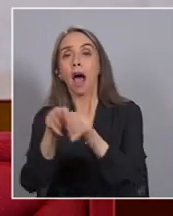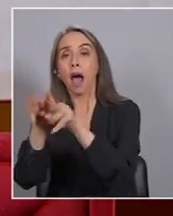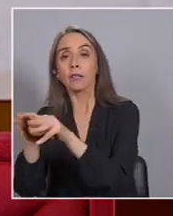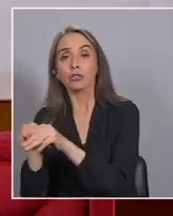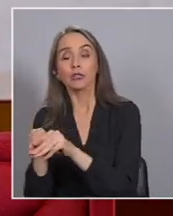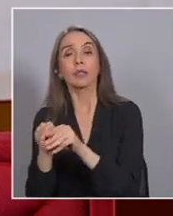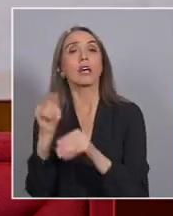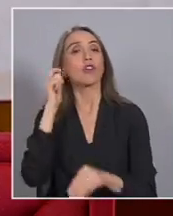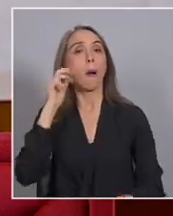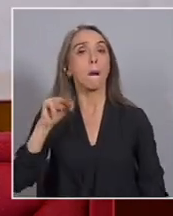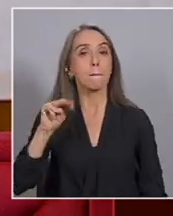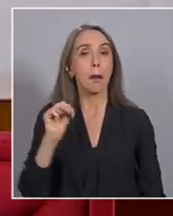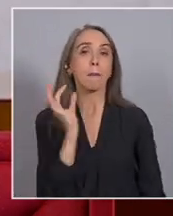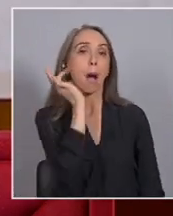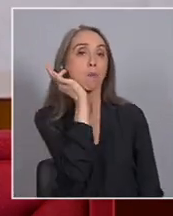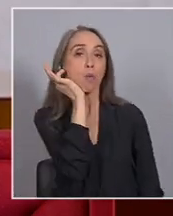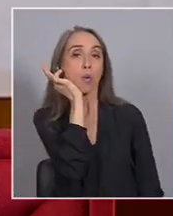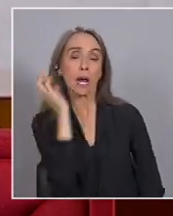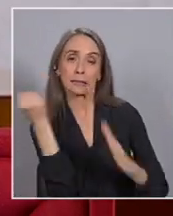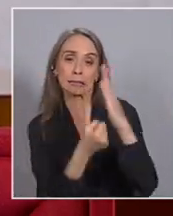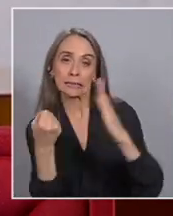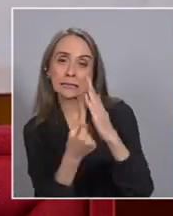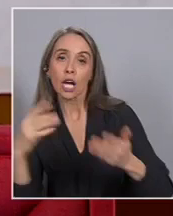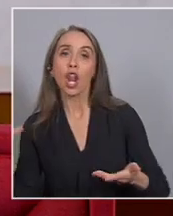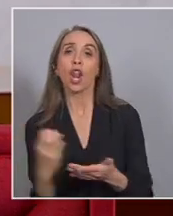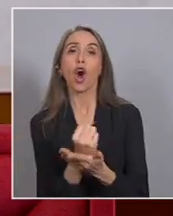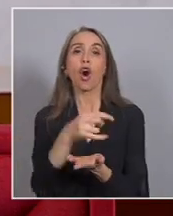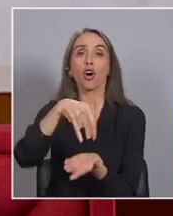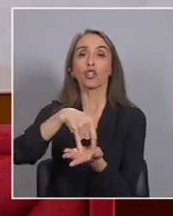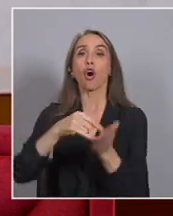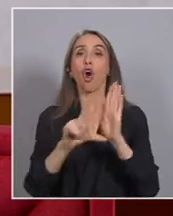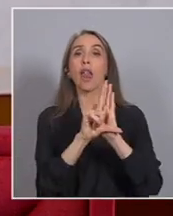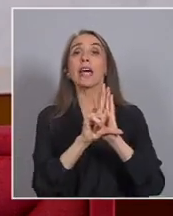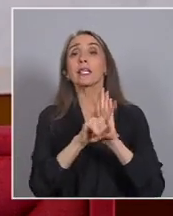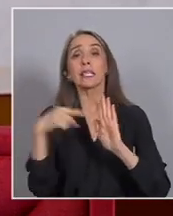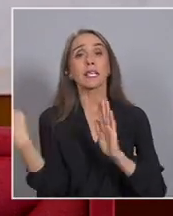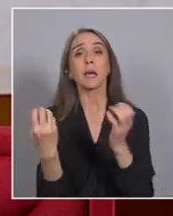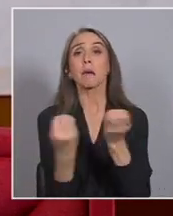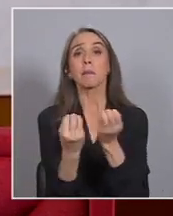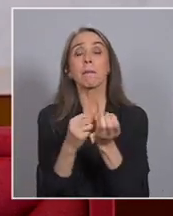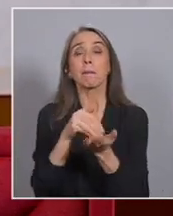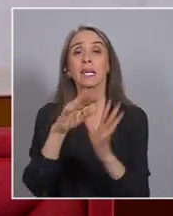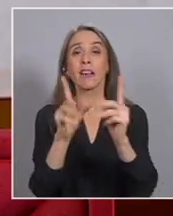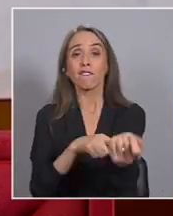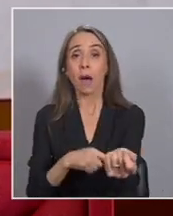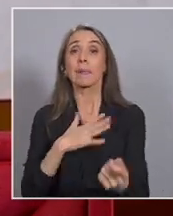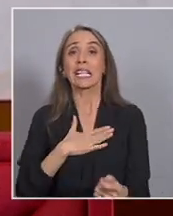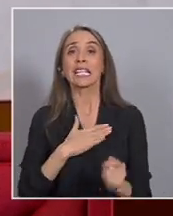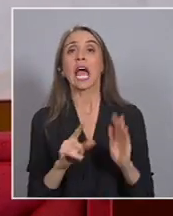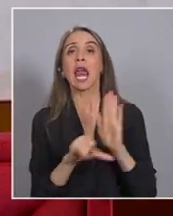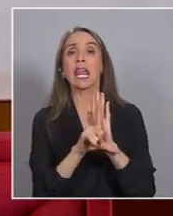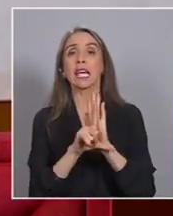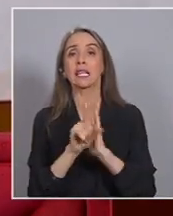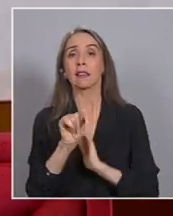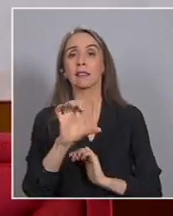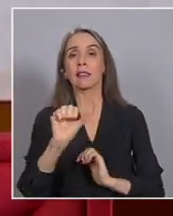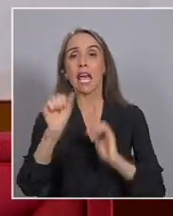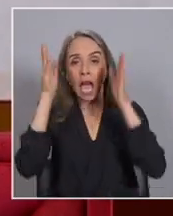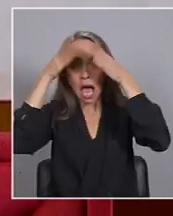y a madres y mujeres, logramos sacar adelante una política tan sentida por miles de familias como la ley TEA, que hoy día es realidad.